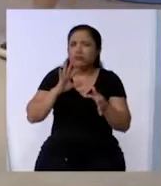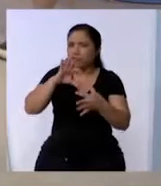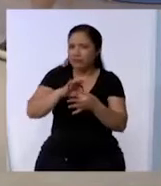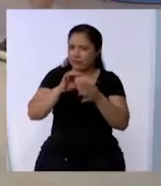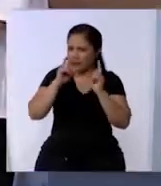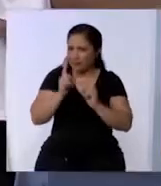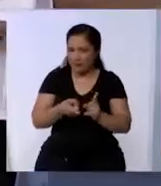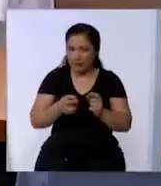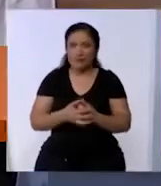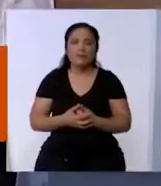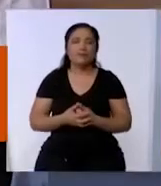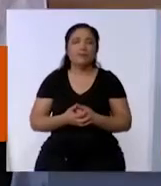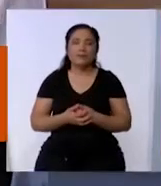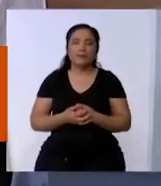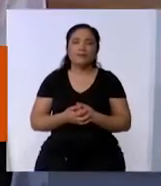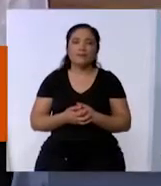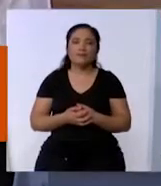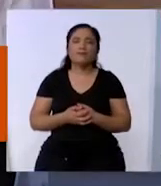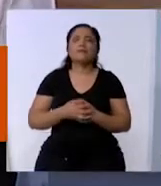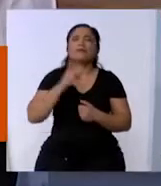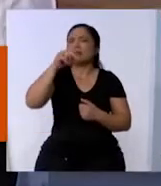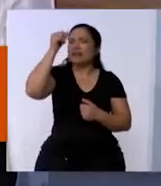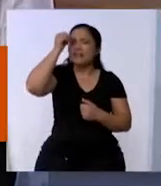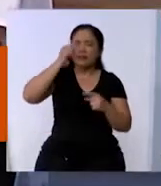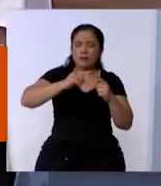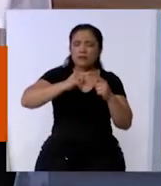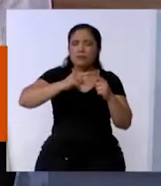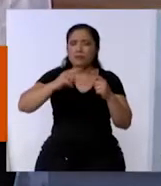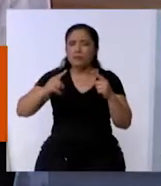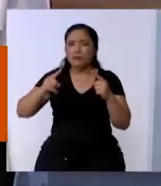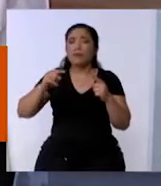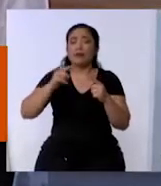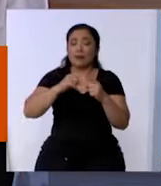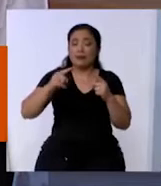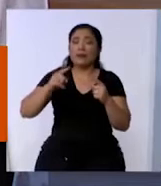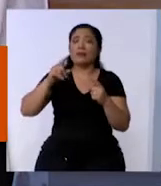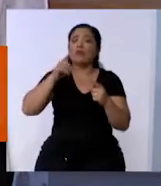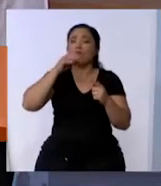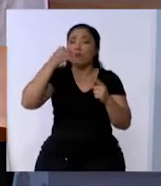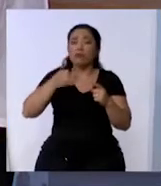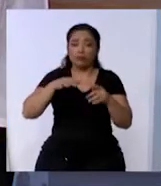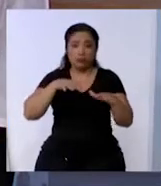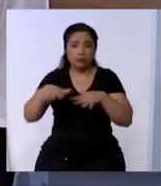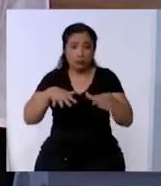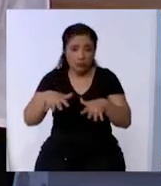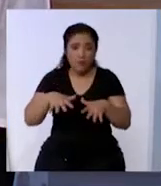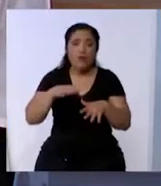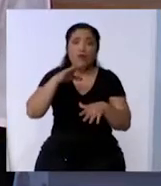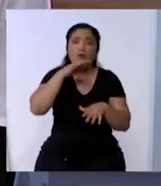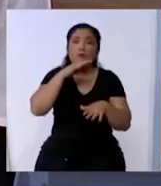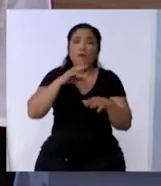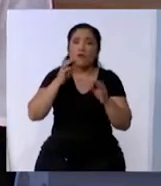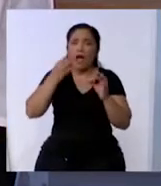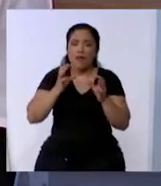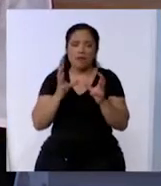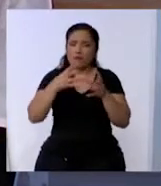Así mismo. Bien, profe. Empezamos. ¿Qué es la corriente eléctrica? Se define como el movimiento ordenado de cargas eléctricas a través de un conductor.